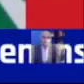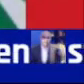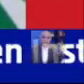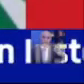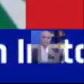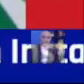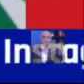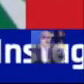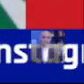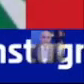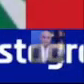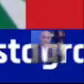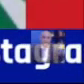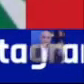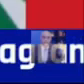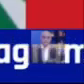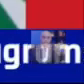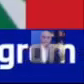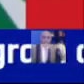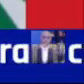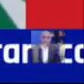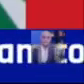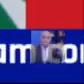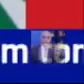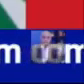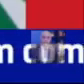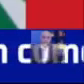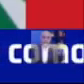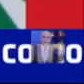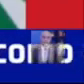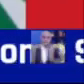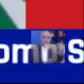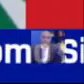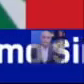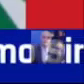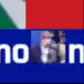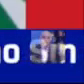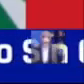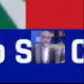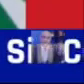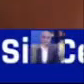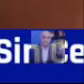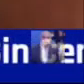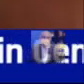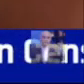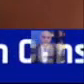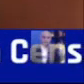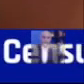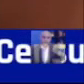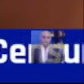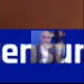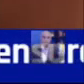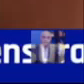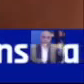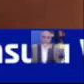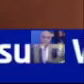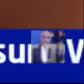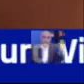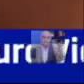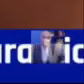Vicente, y estamos viendo a una doctora Claudia Sheinbaum completamente